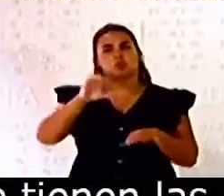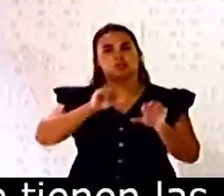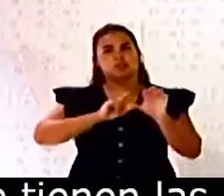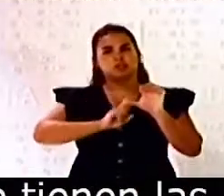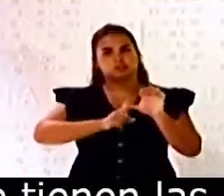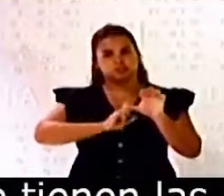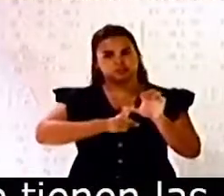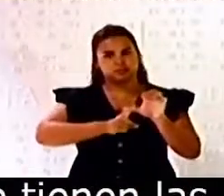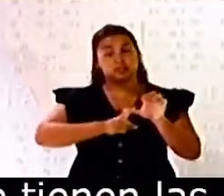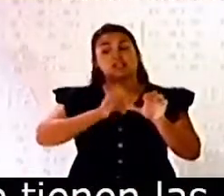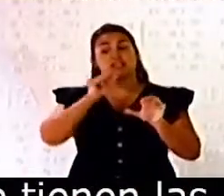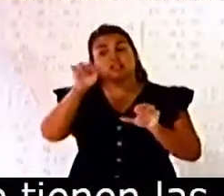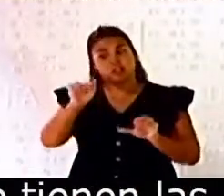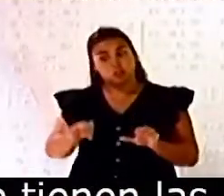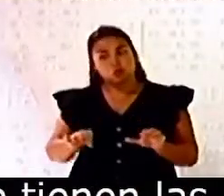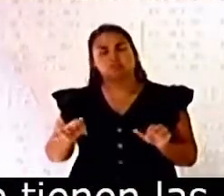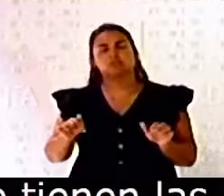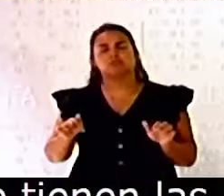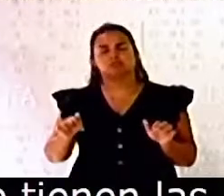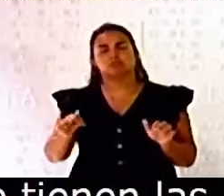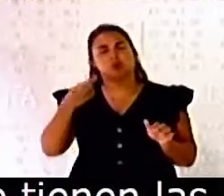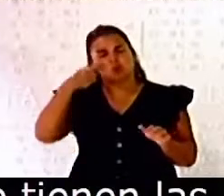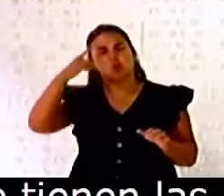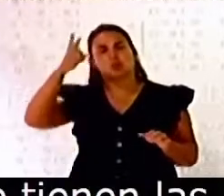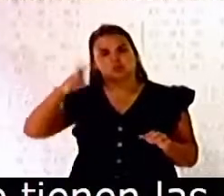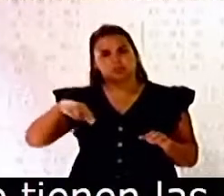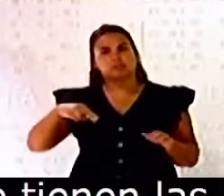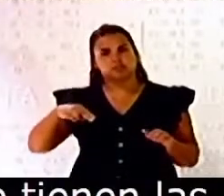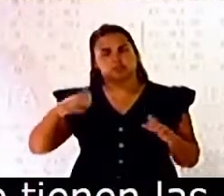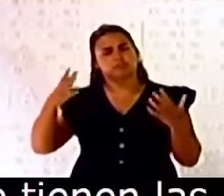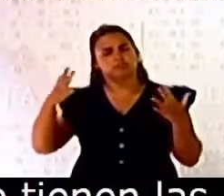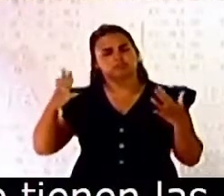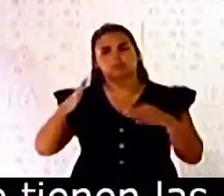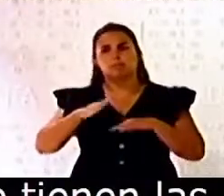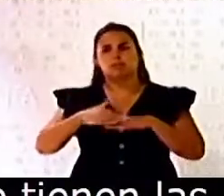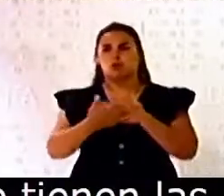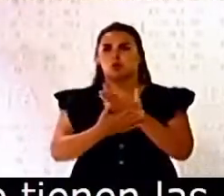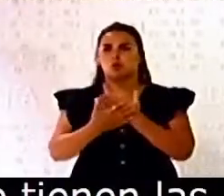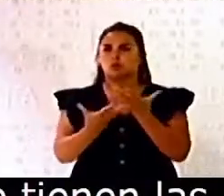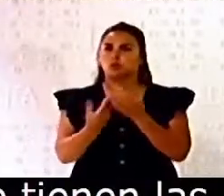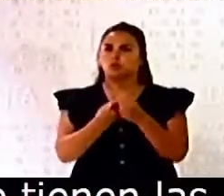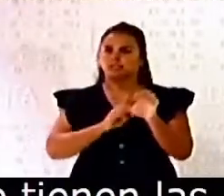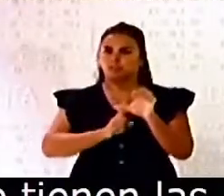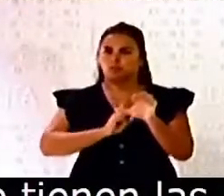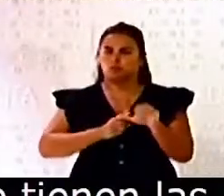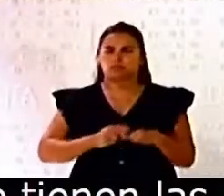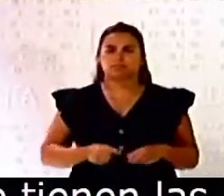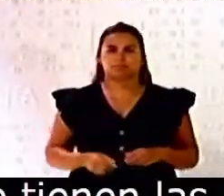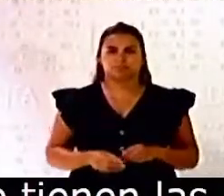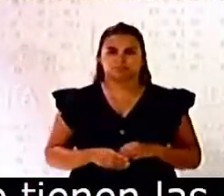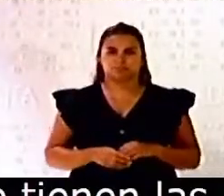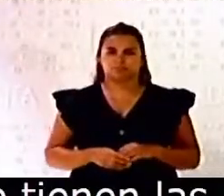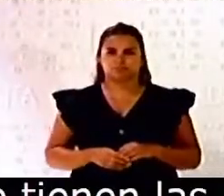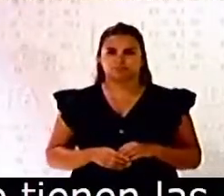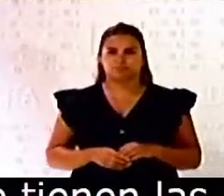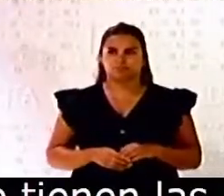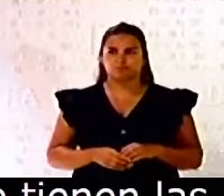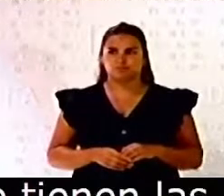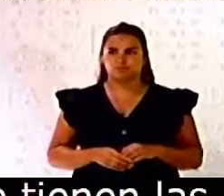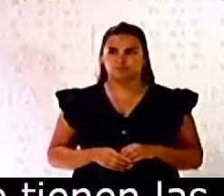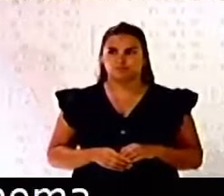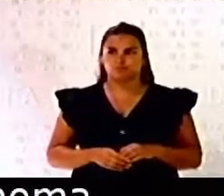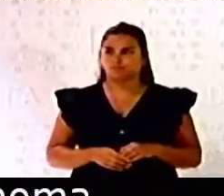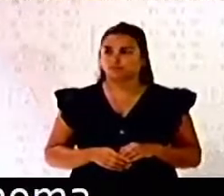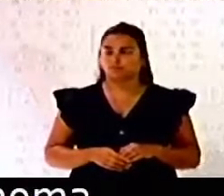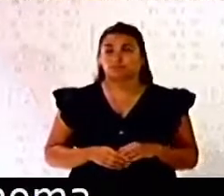y que reciben hoy el aplauso y el reconocimiento del Gobierno de la Junta de Extremadura. En último lugar,